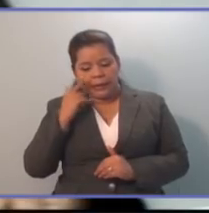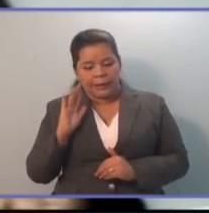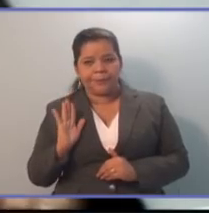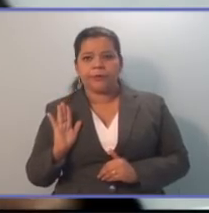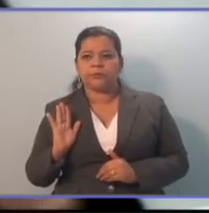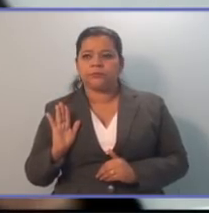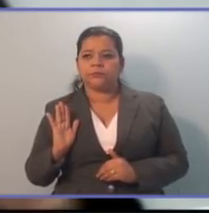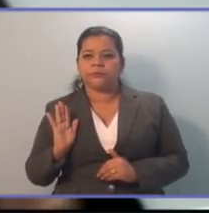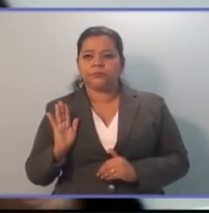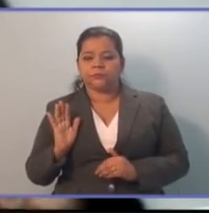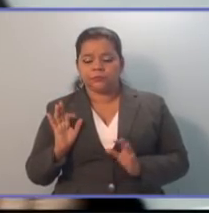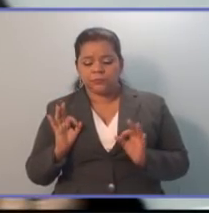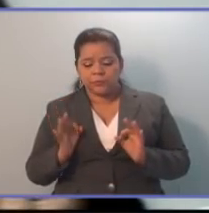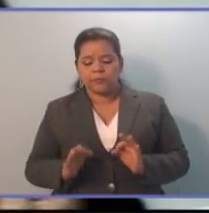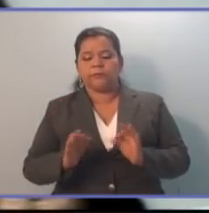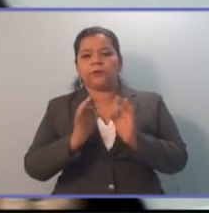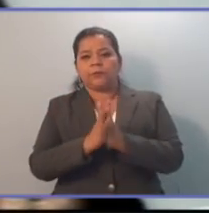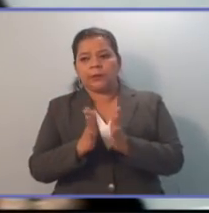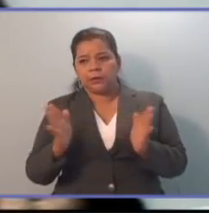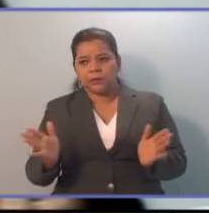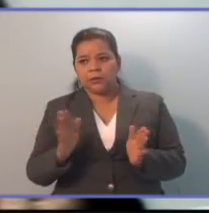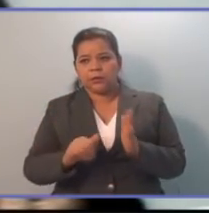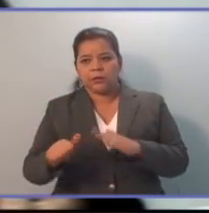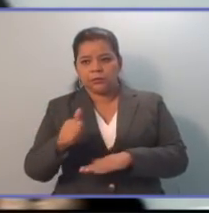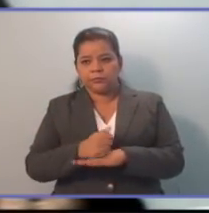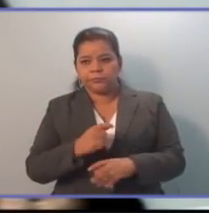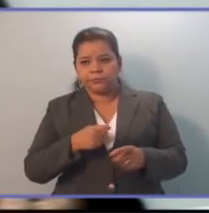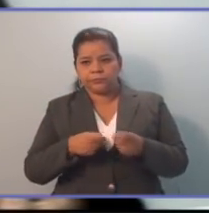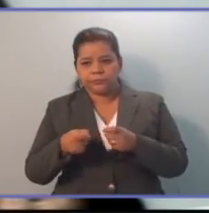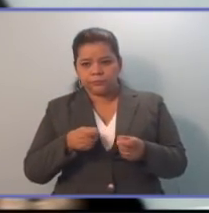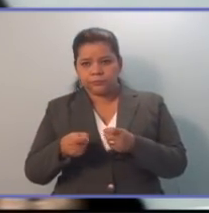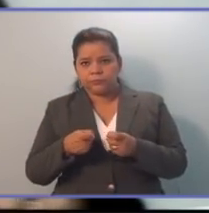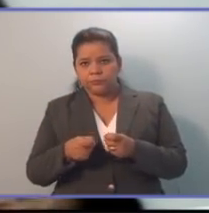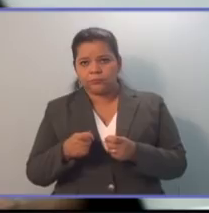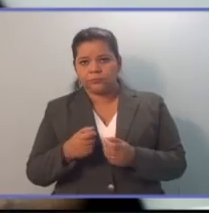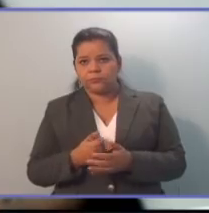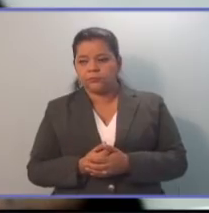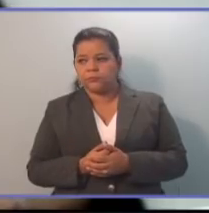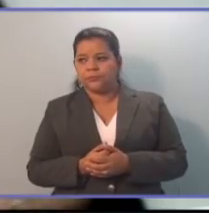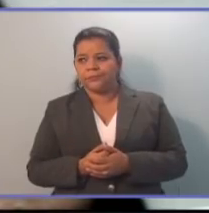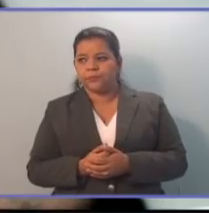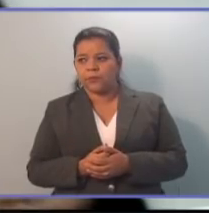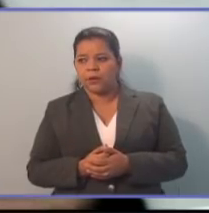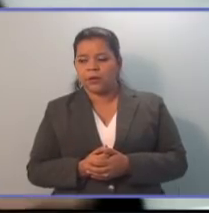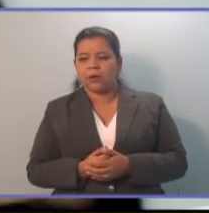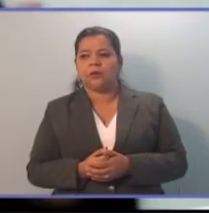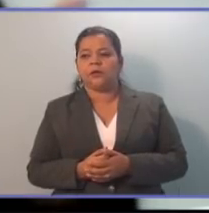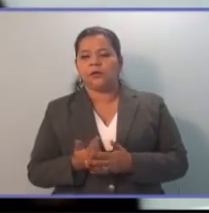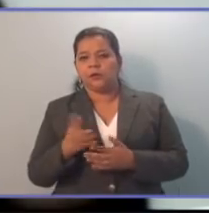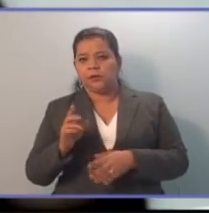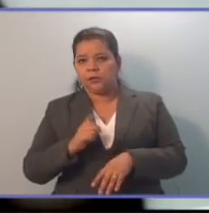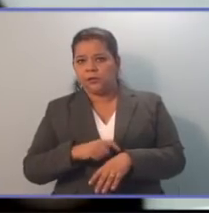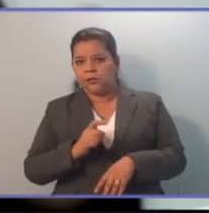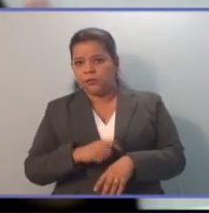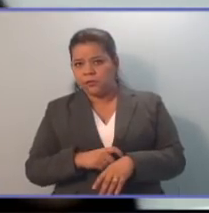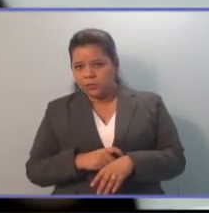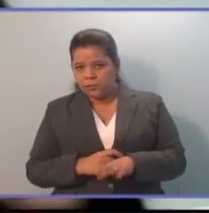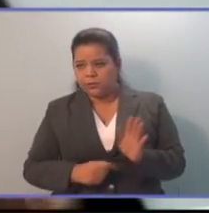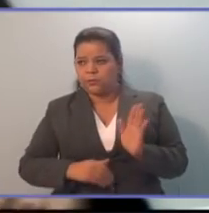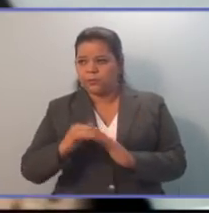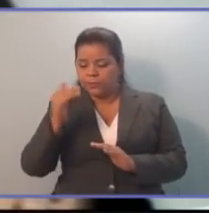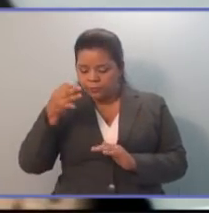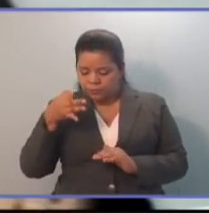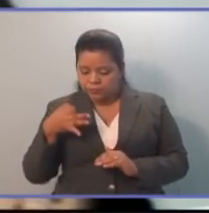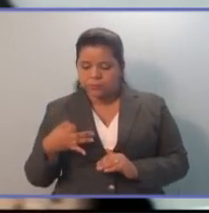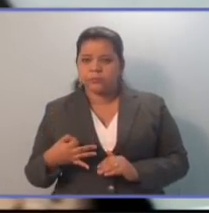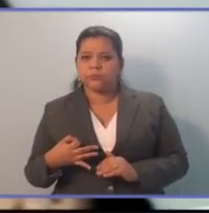en términos generales, en la administración sería la disciplina